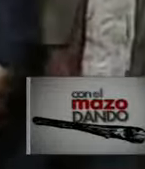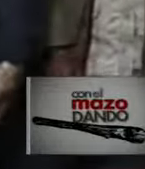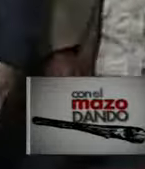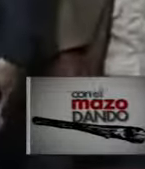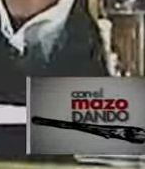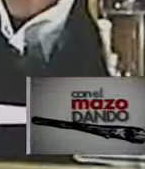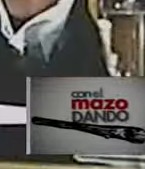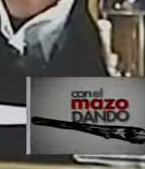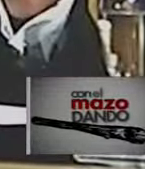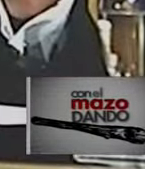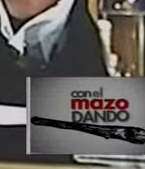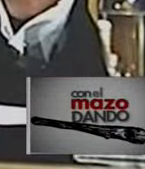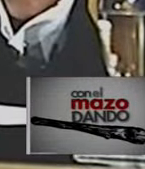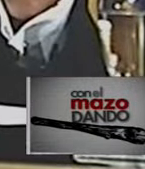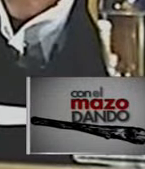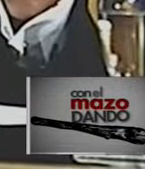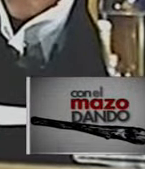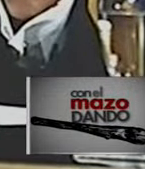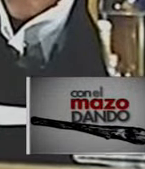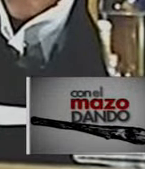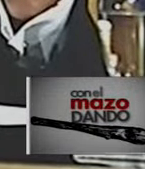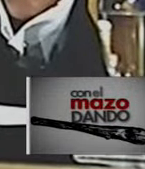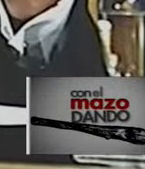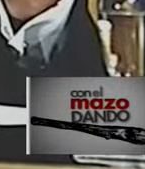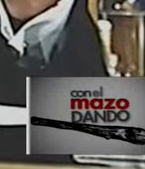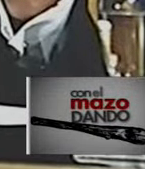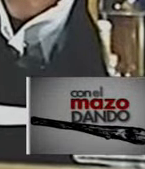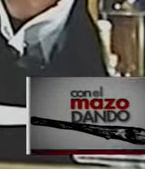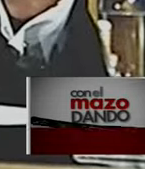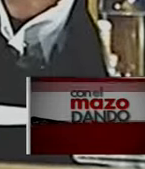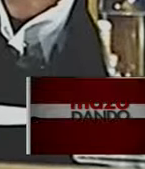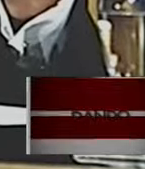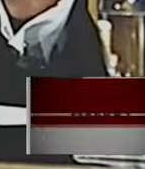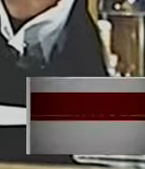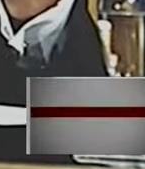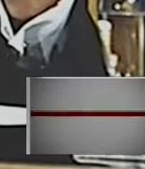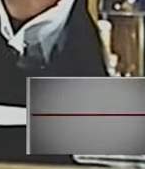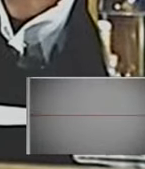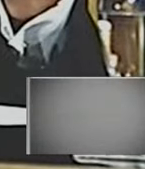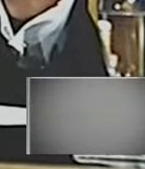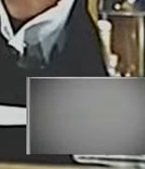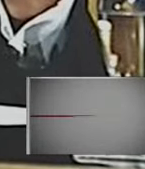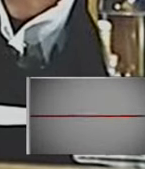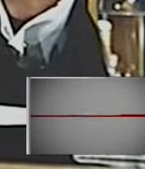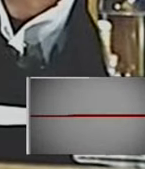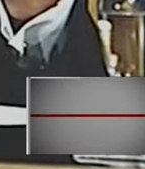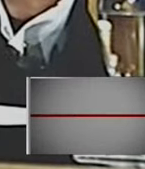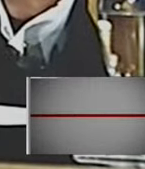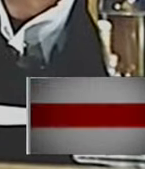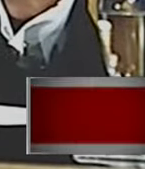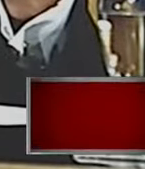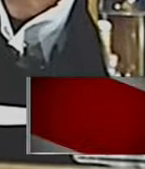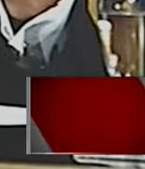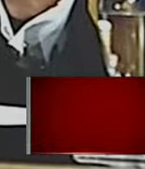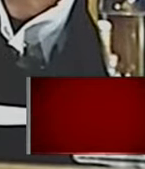¡Presente! Nosotros venimos de ahí. De ahí venimos. De esas luchas. ¿Ves? Cuando aquí, joven,